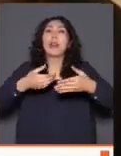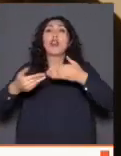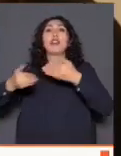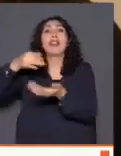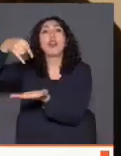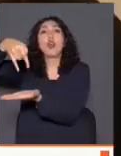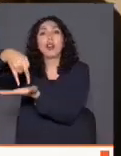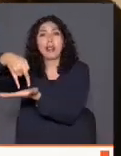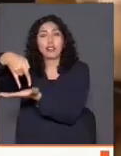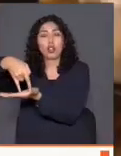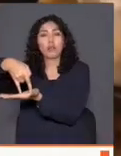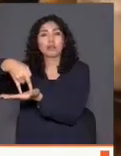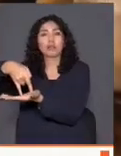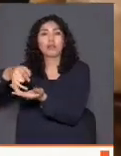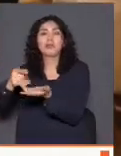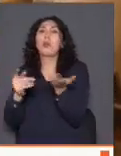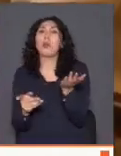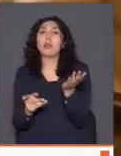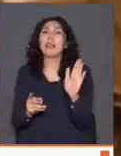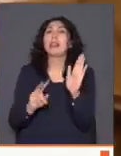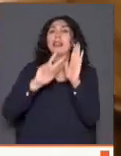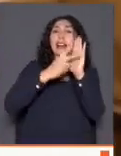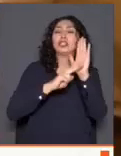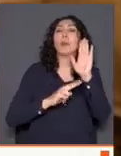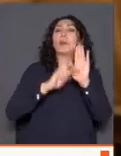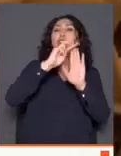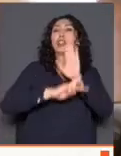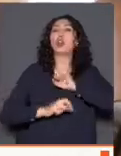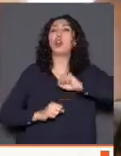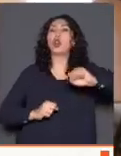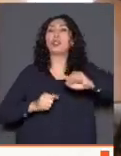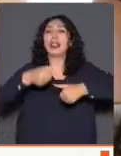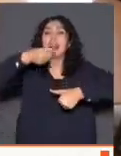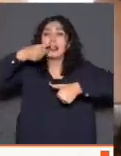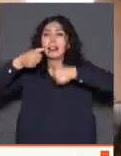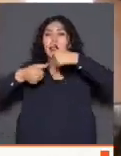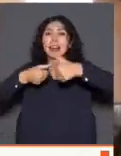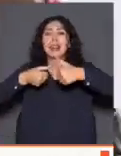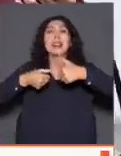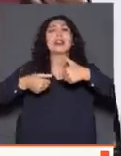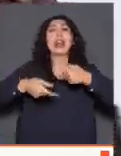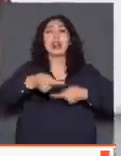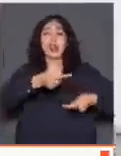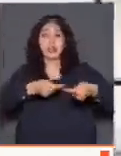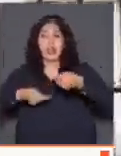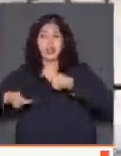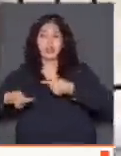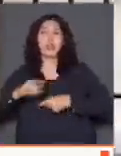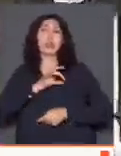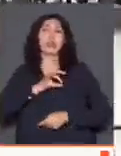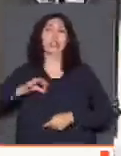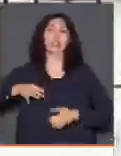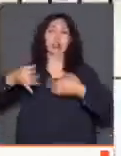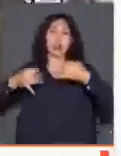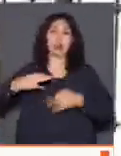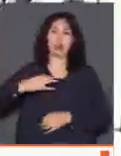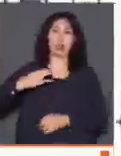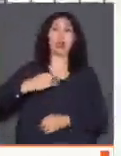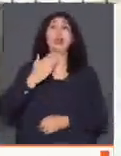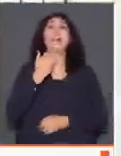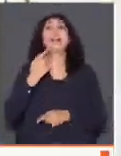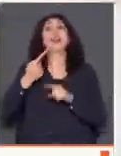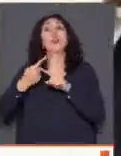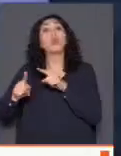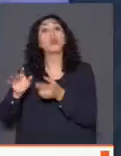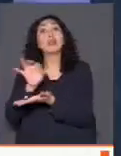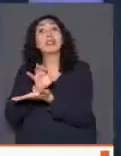indicaciones al proyecto contra el narcotráfico y la propuesta que crea el Ministerio de Seguridad Ciudadana. En paralelo, el subsecretario Manuel Monsalve se